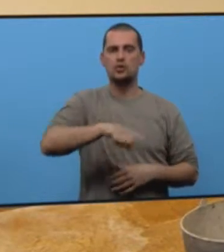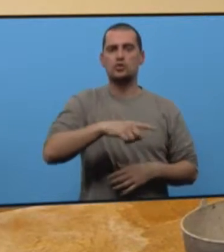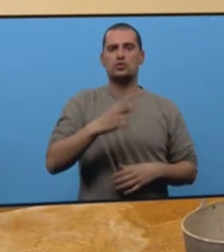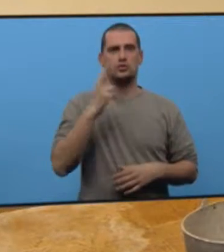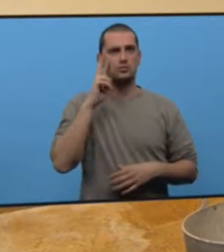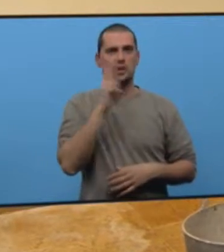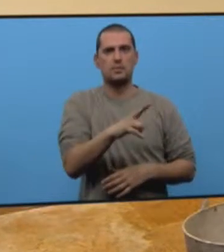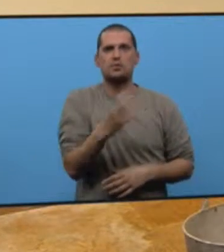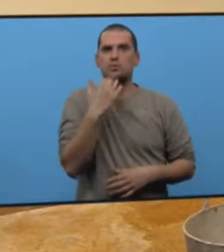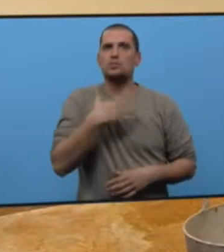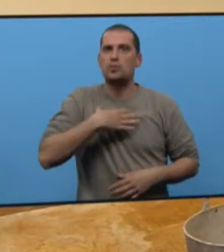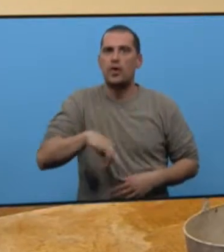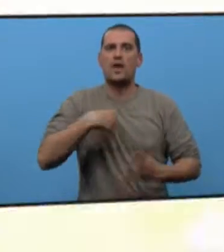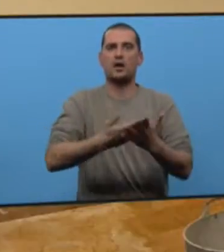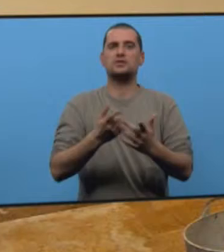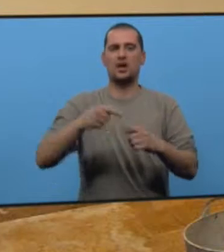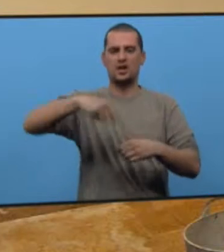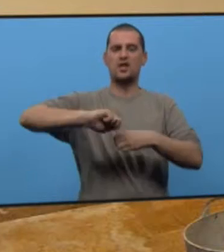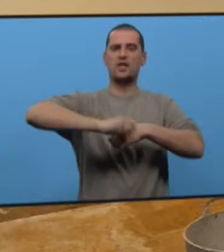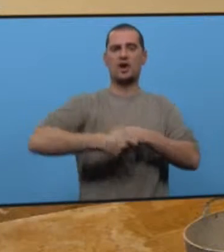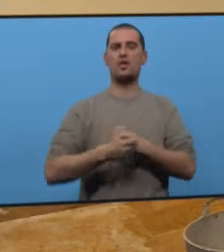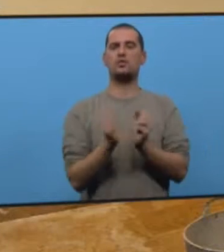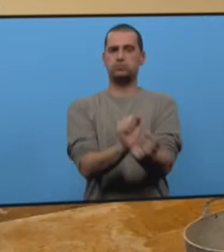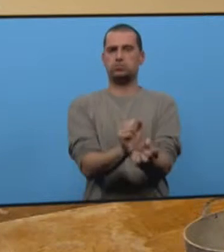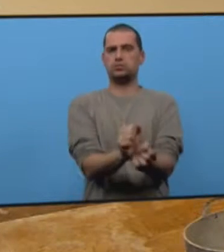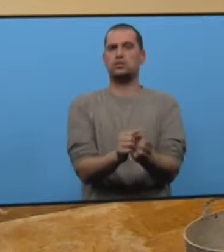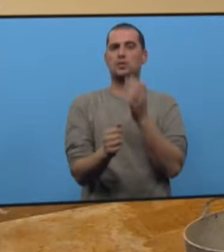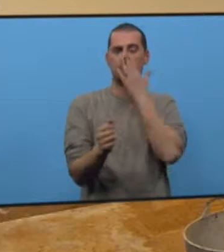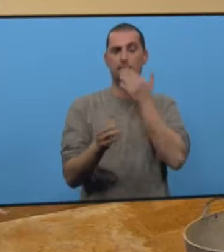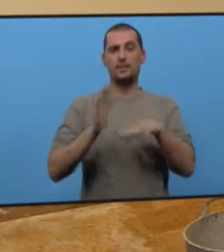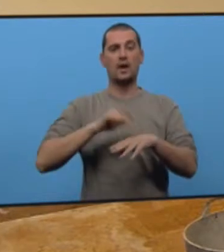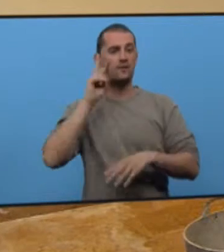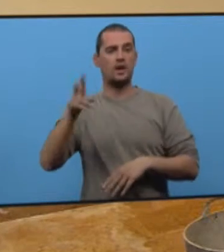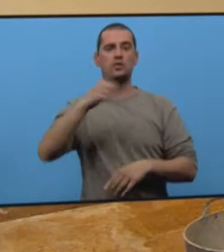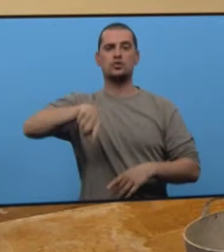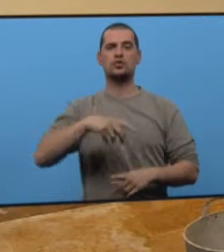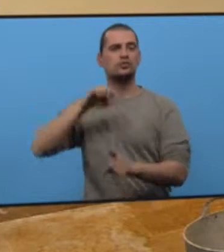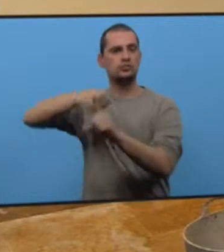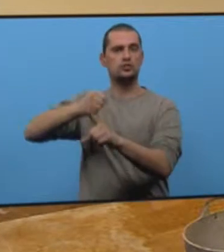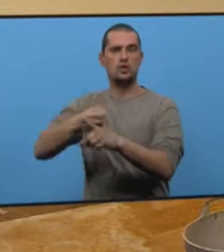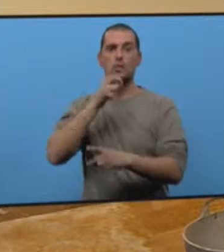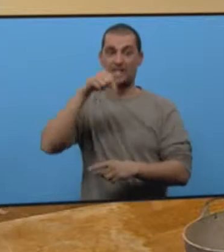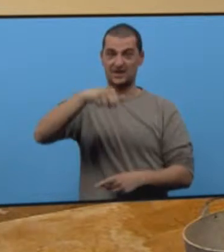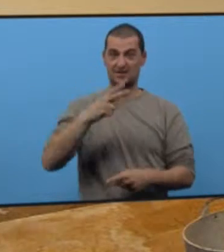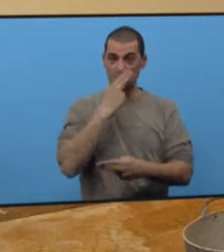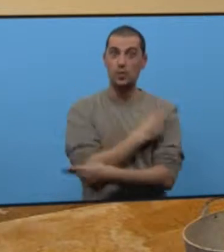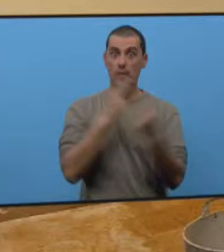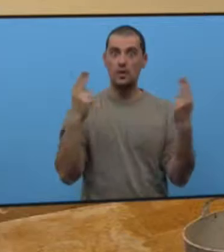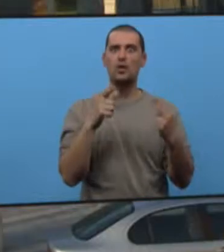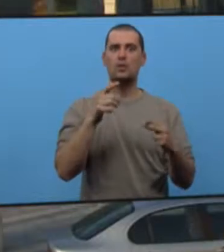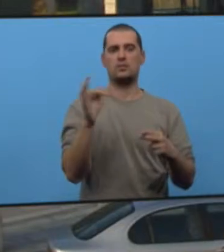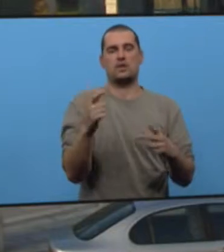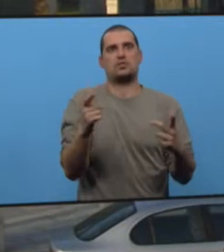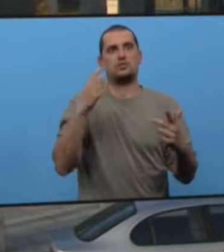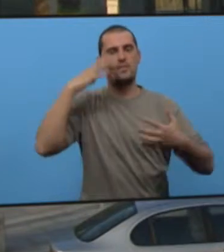como un encierro aquí, se nos sepa que estamos loitando por algo, aparte de ser público, que esto en